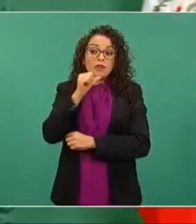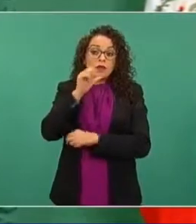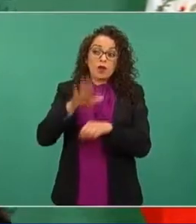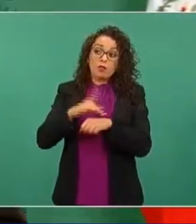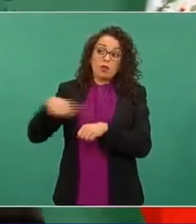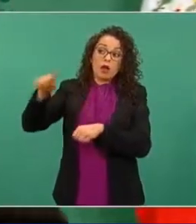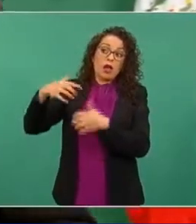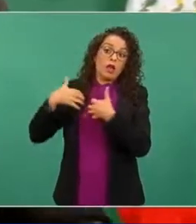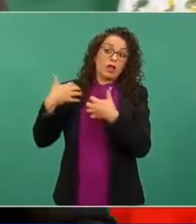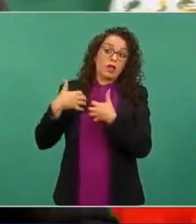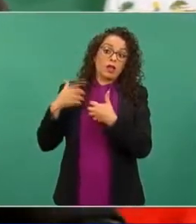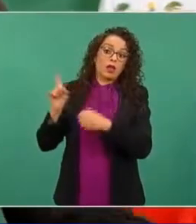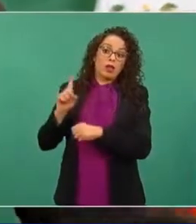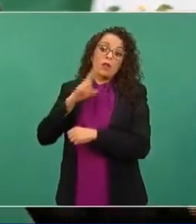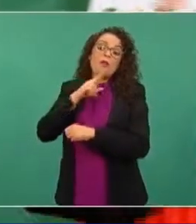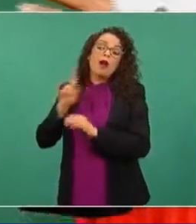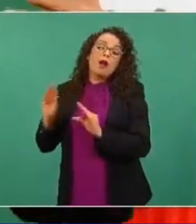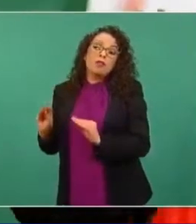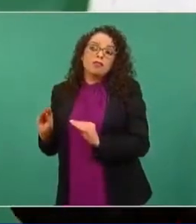que